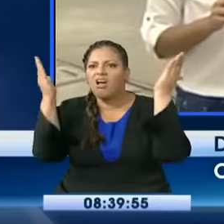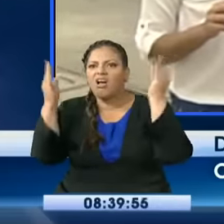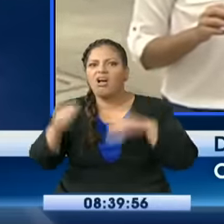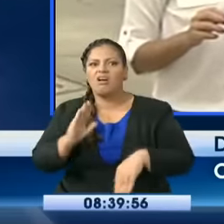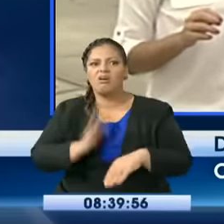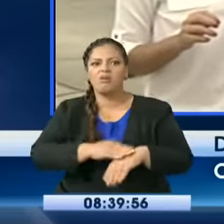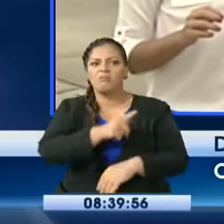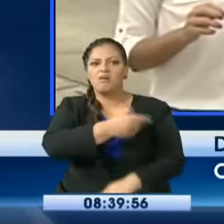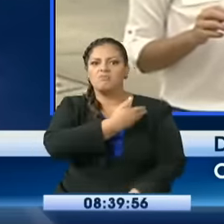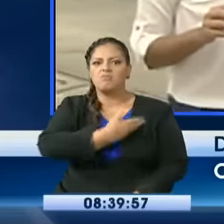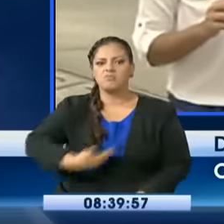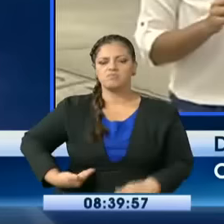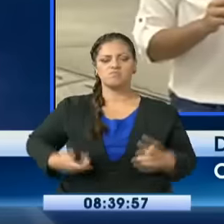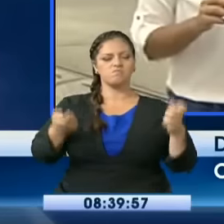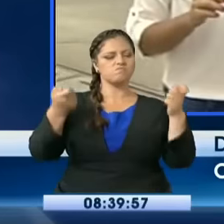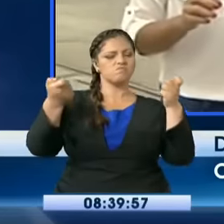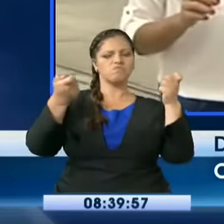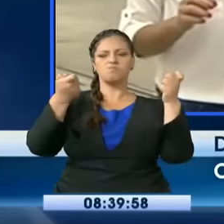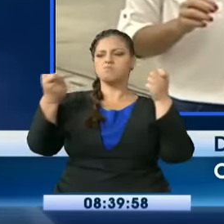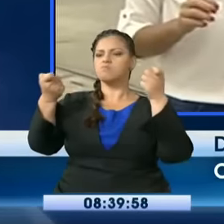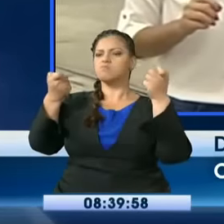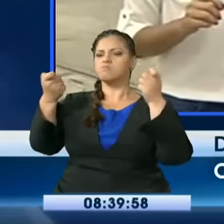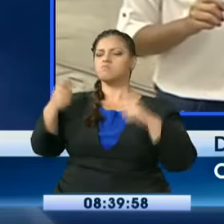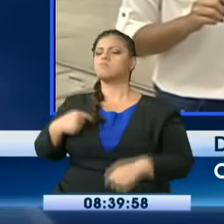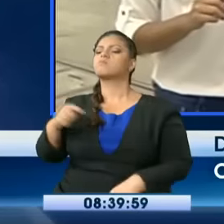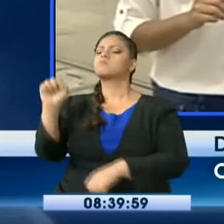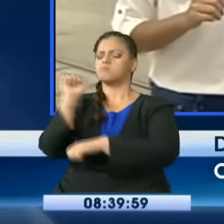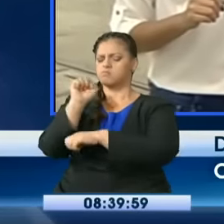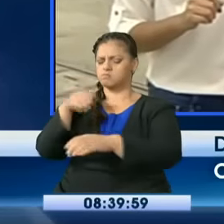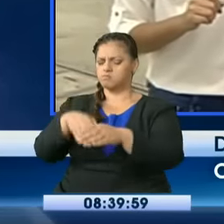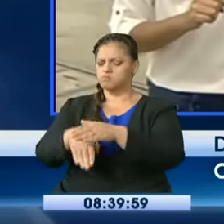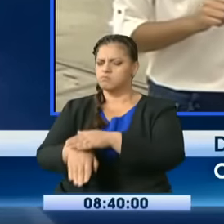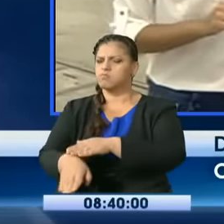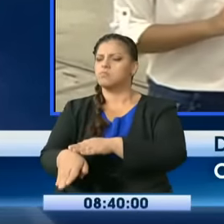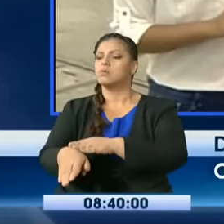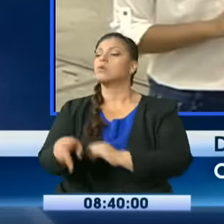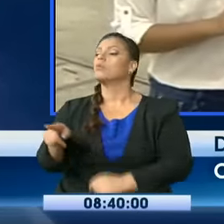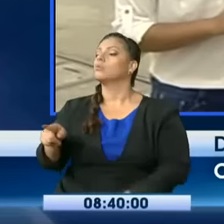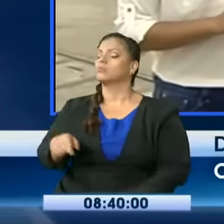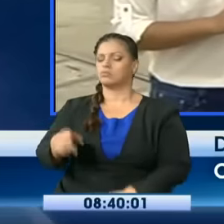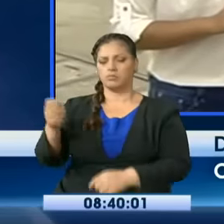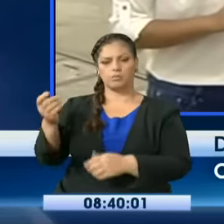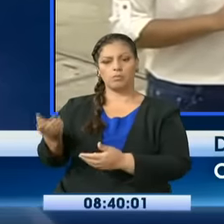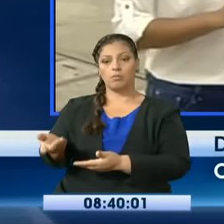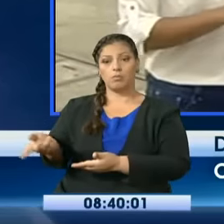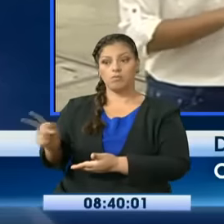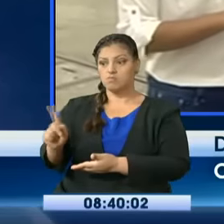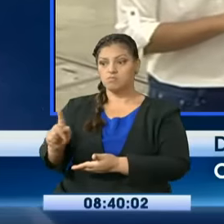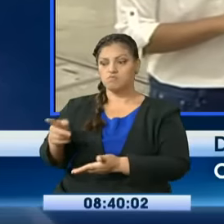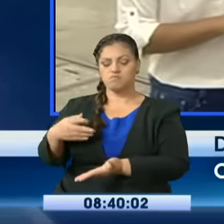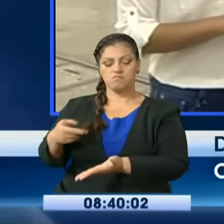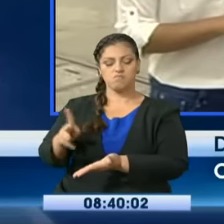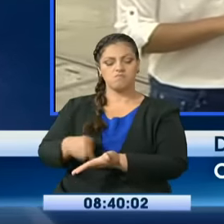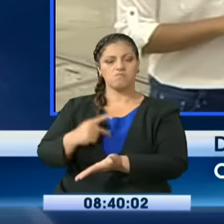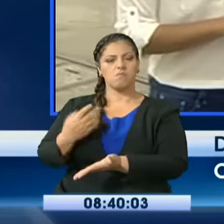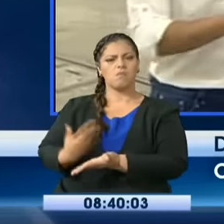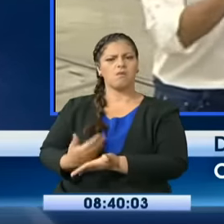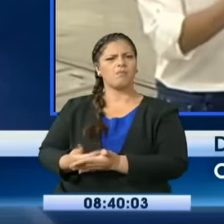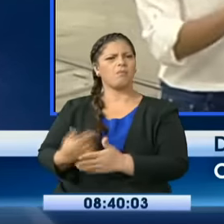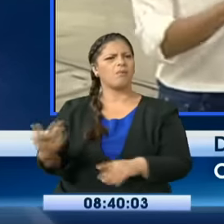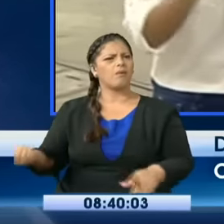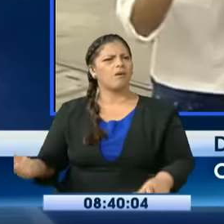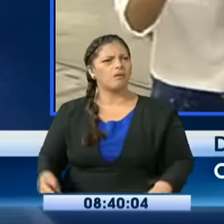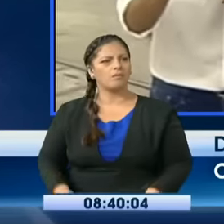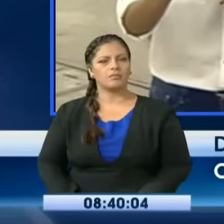todo este sector. Él permite el ingreso a quien él desea previo el pago de cierta cantidad de dinero, fomentando la irregularidad.